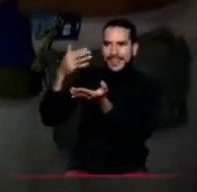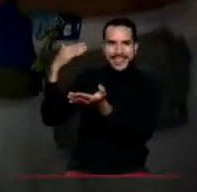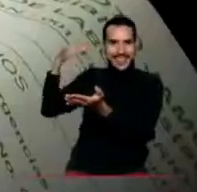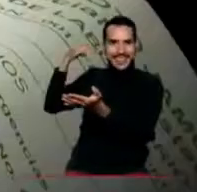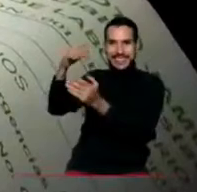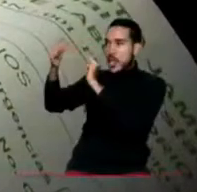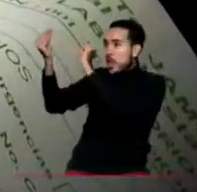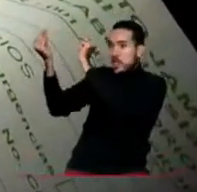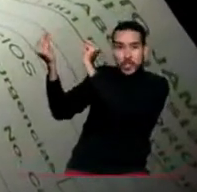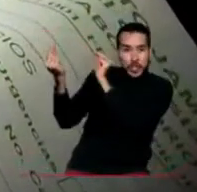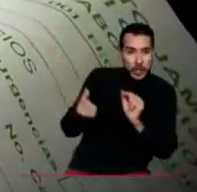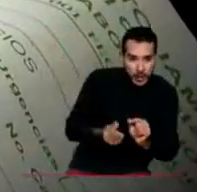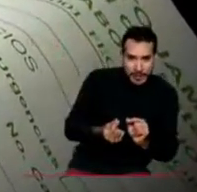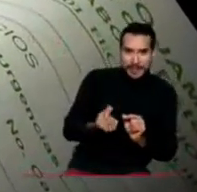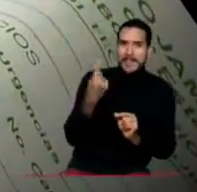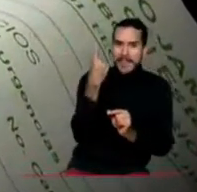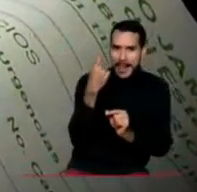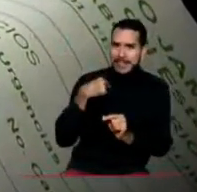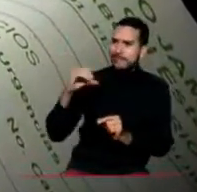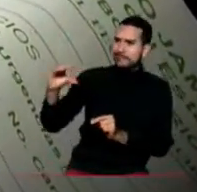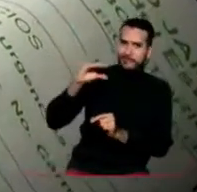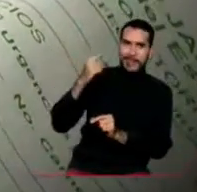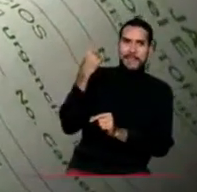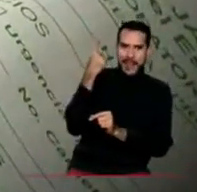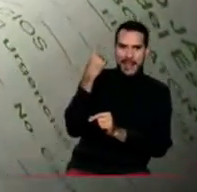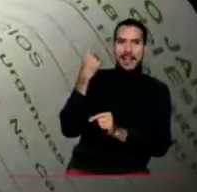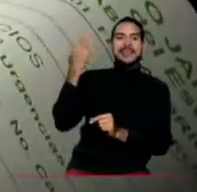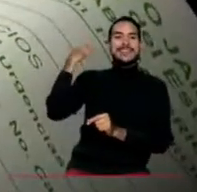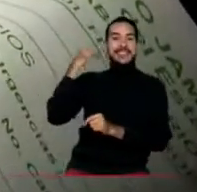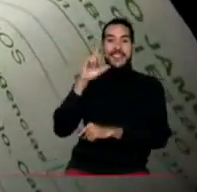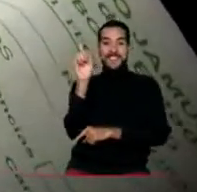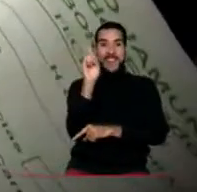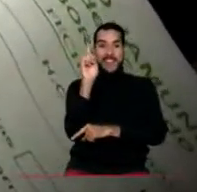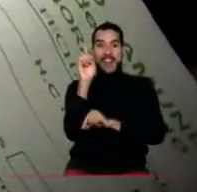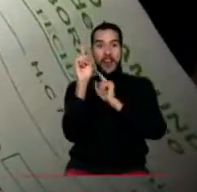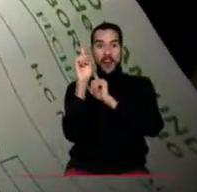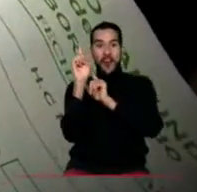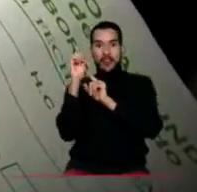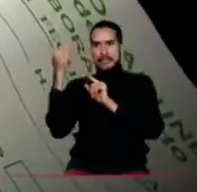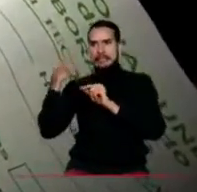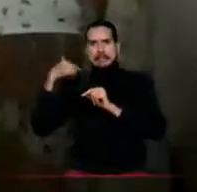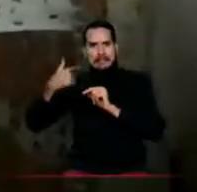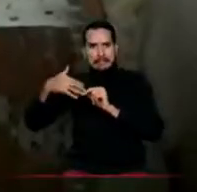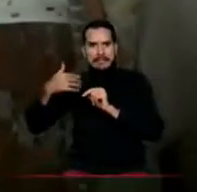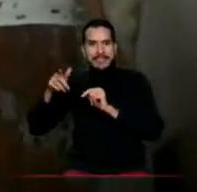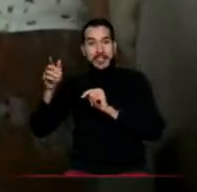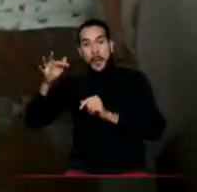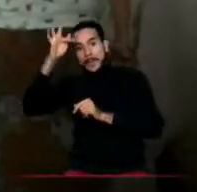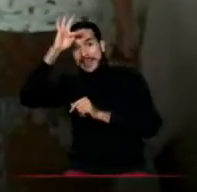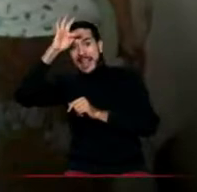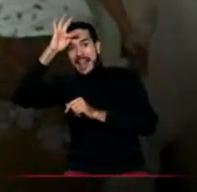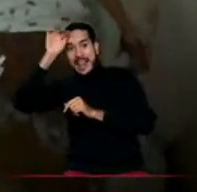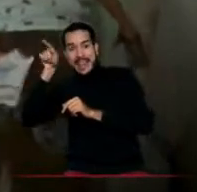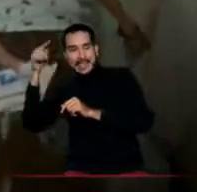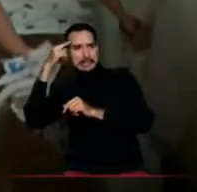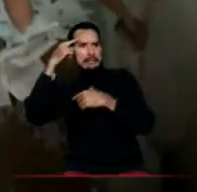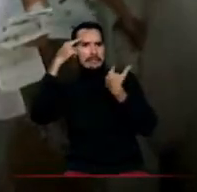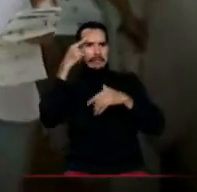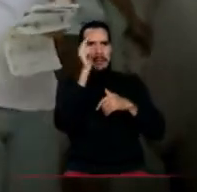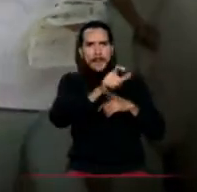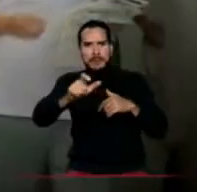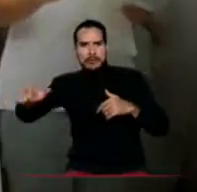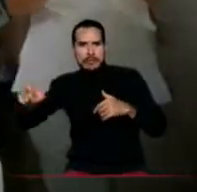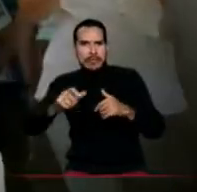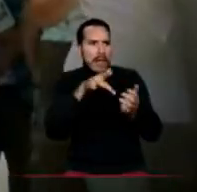en febrero el Hospital Mario Correa Rengifo radicó cuentas con más de 5 mil millones de pesos. Perdón, le adeuda más de 5 mil millones de